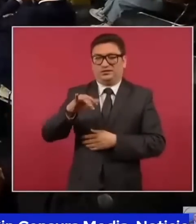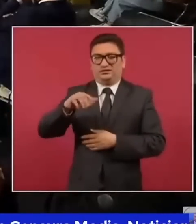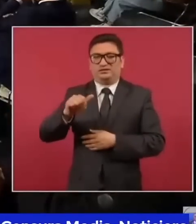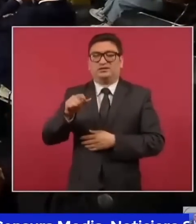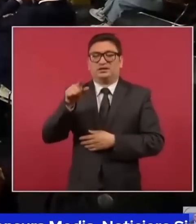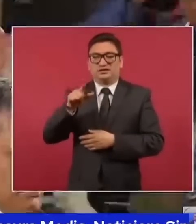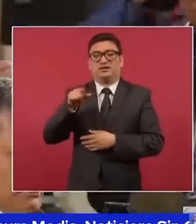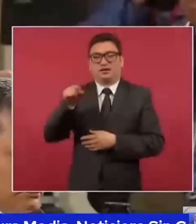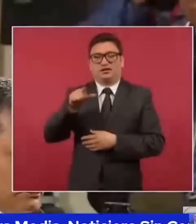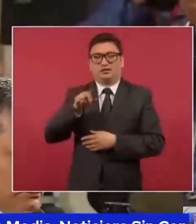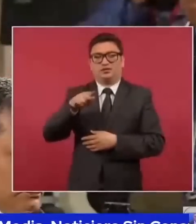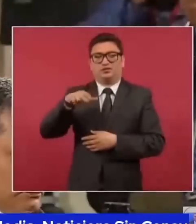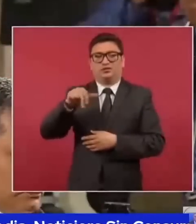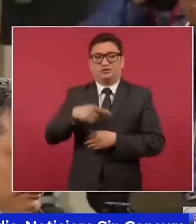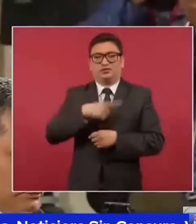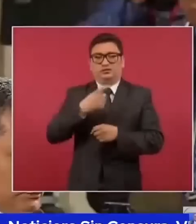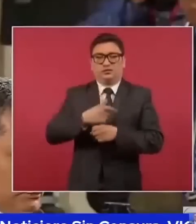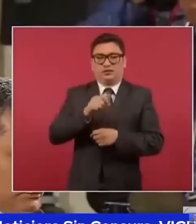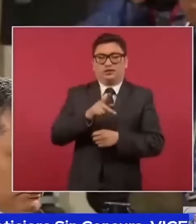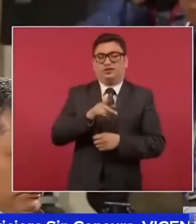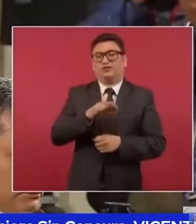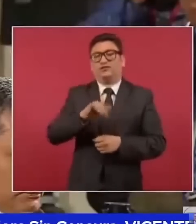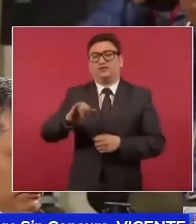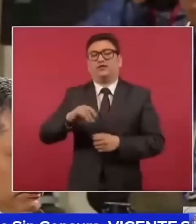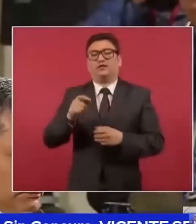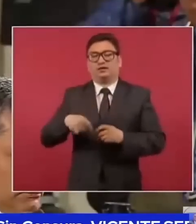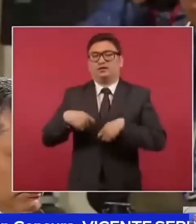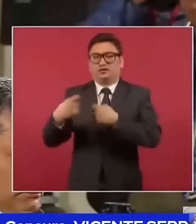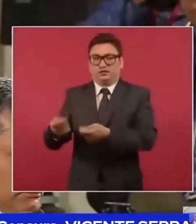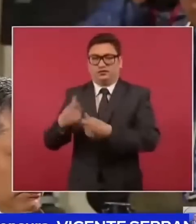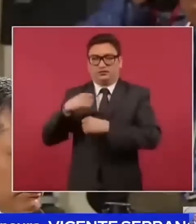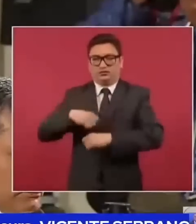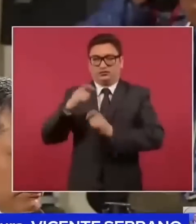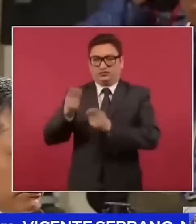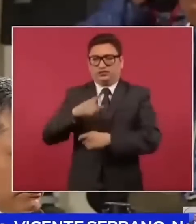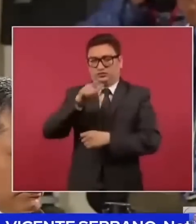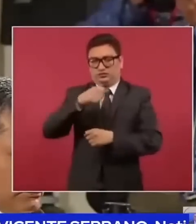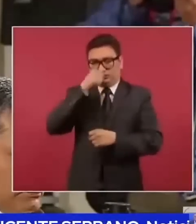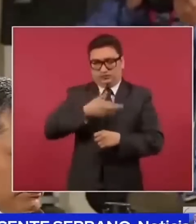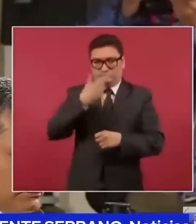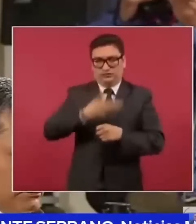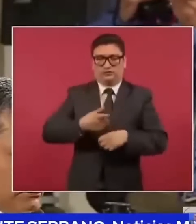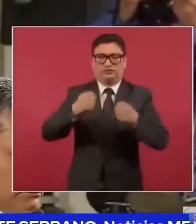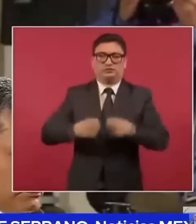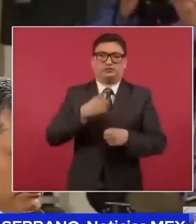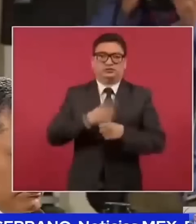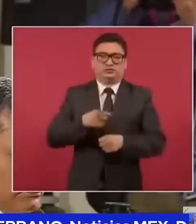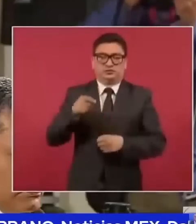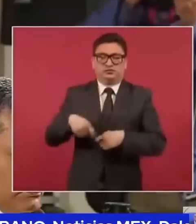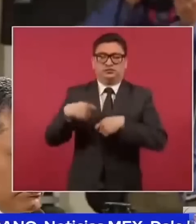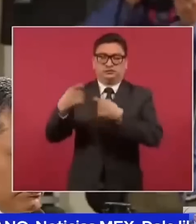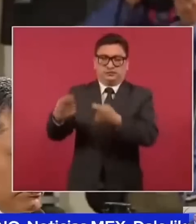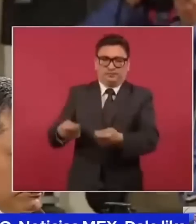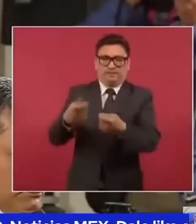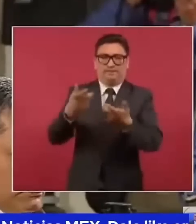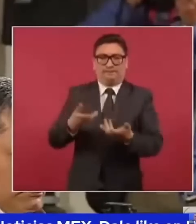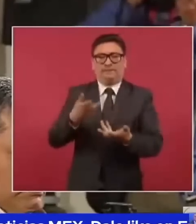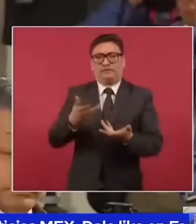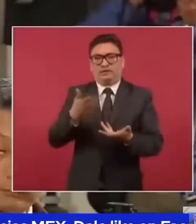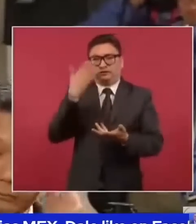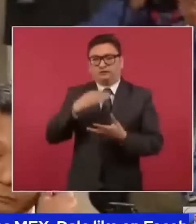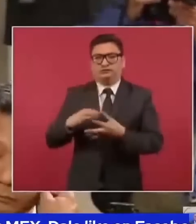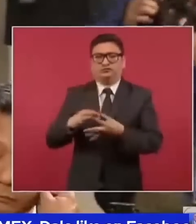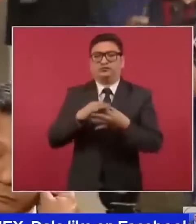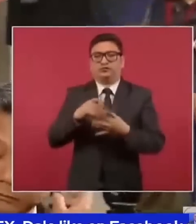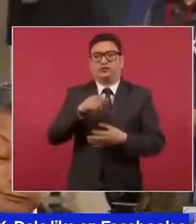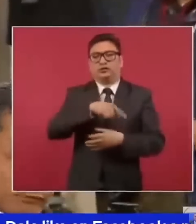esos sexenios, primero en la AFI, después como secretario de Seguridad Pública, y entendiendo que muchos de estos que